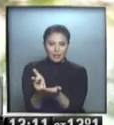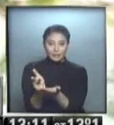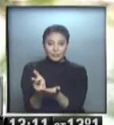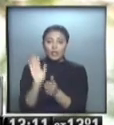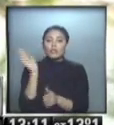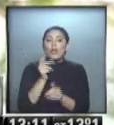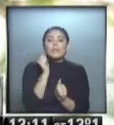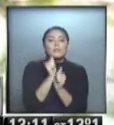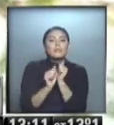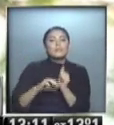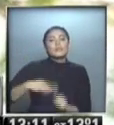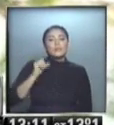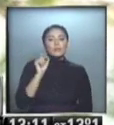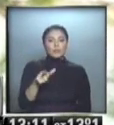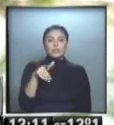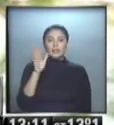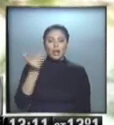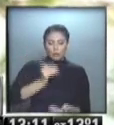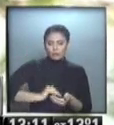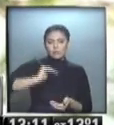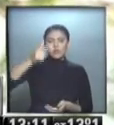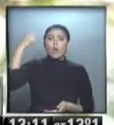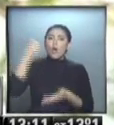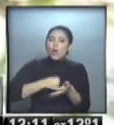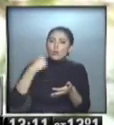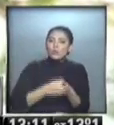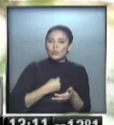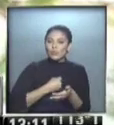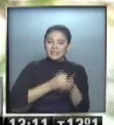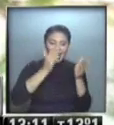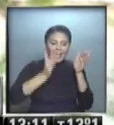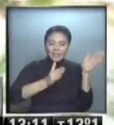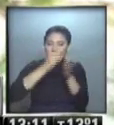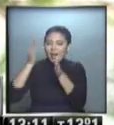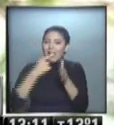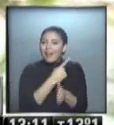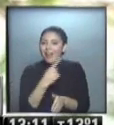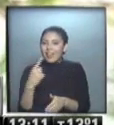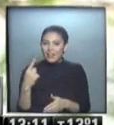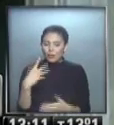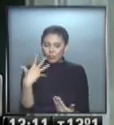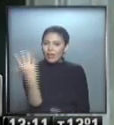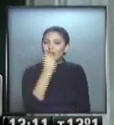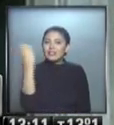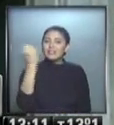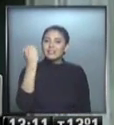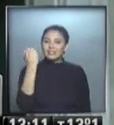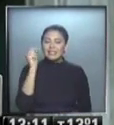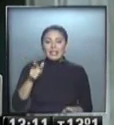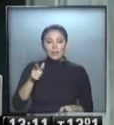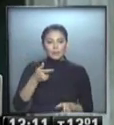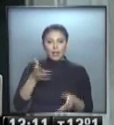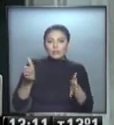la vida de jorge bergoglio con todos los matices con su lucha en cada una de las acciones para conquistar y tener gente que se